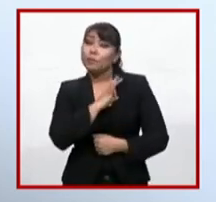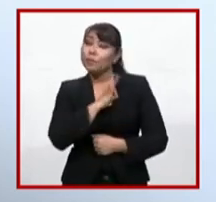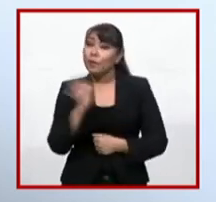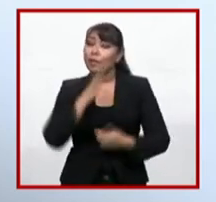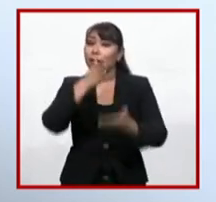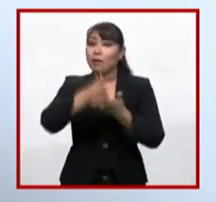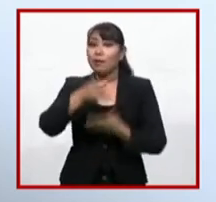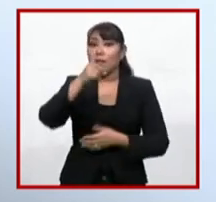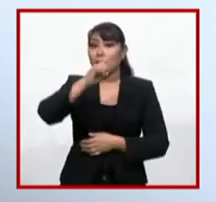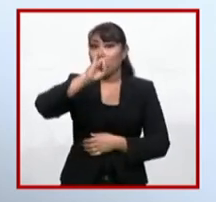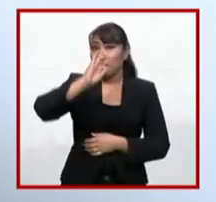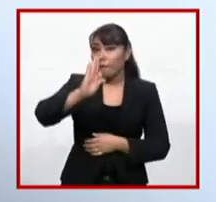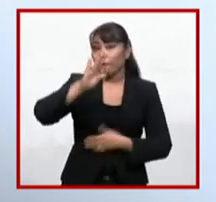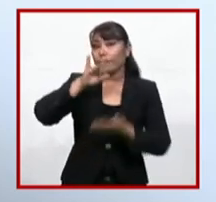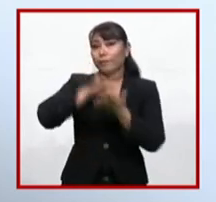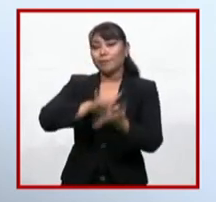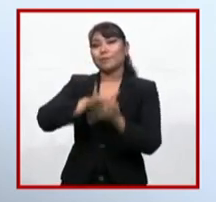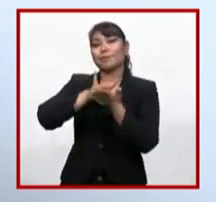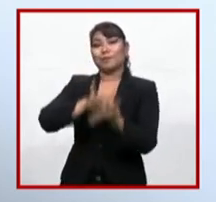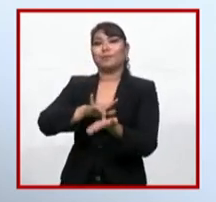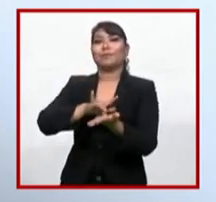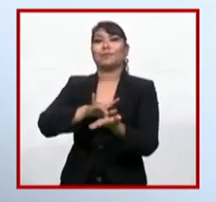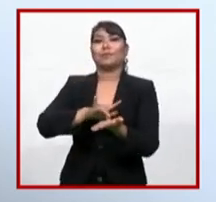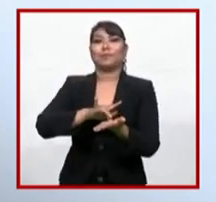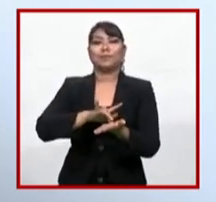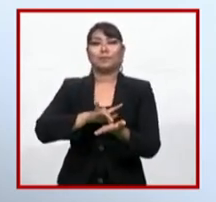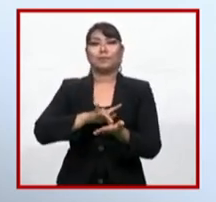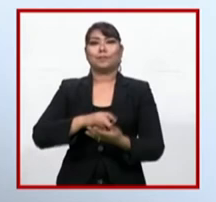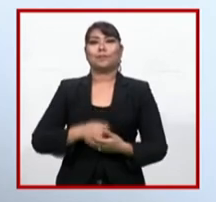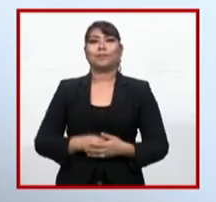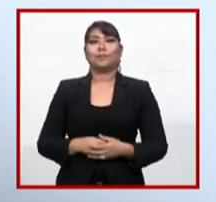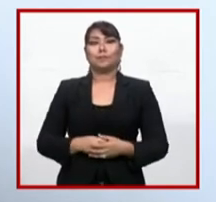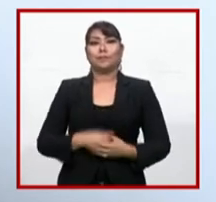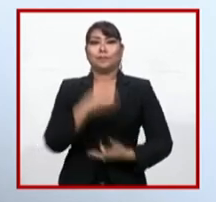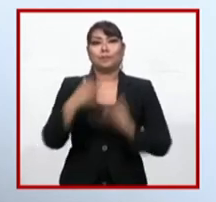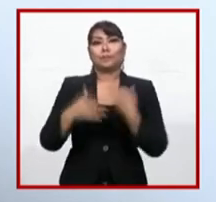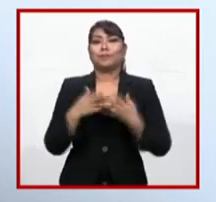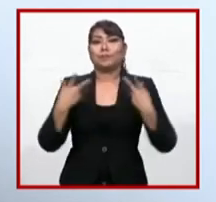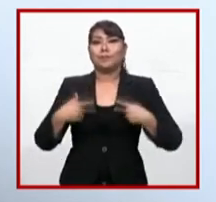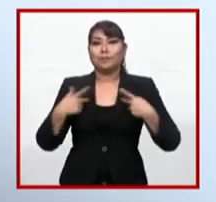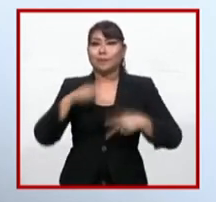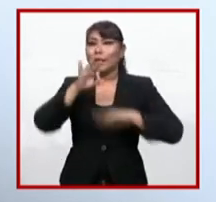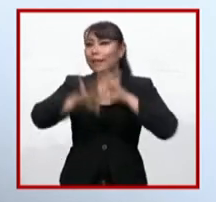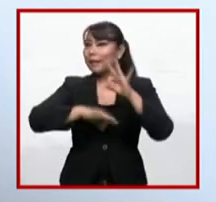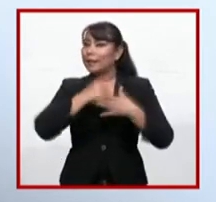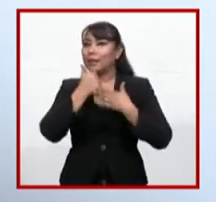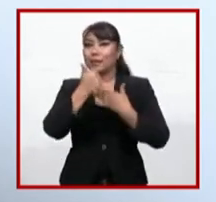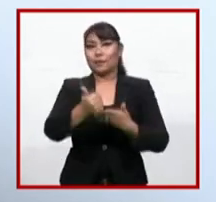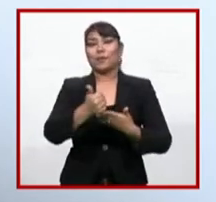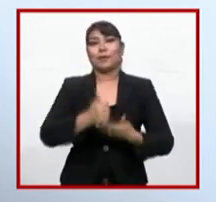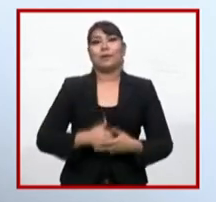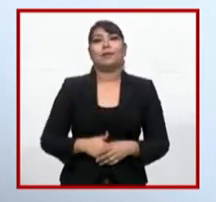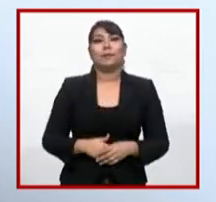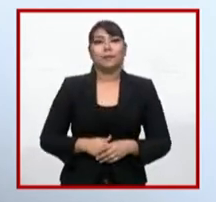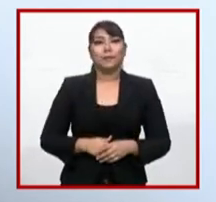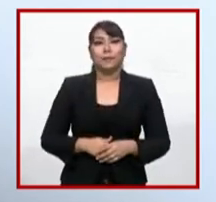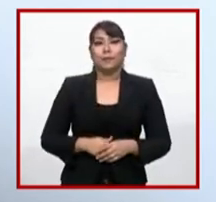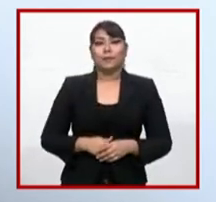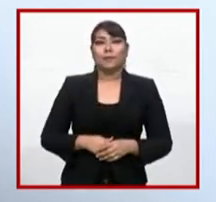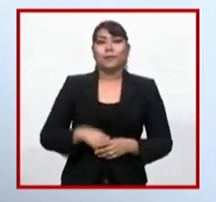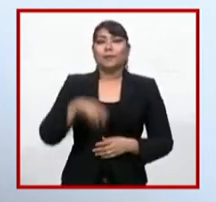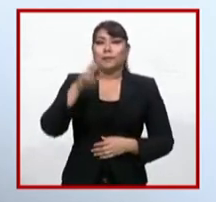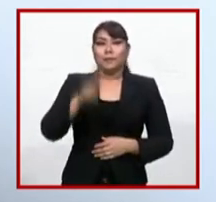los invito a que se acerquen al DIF y van a ver cómo tratan a una y se siente uno de